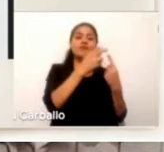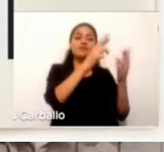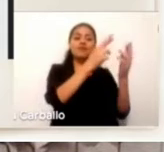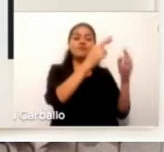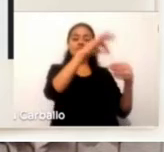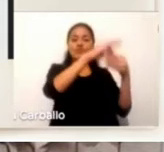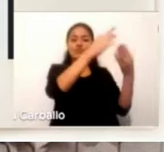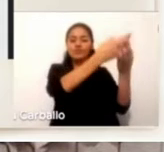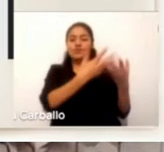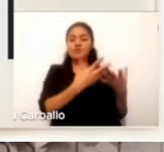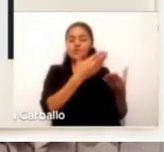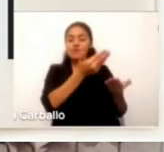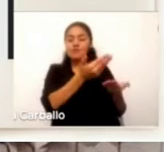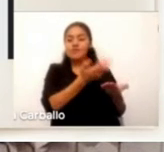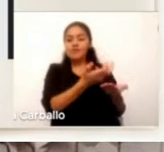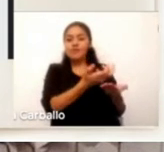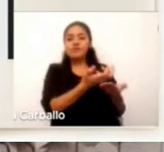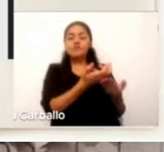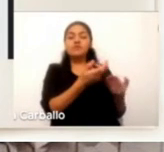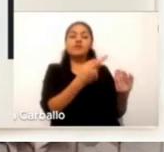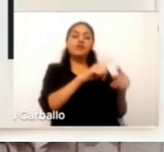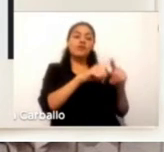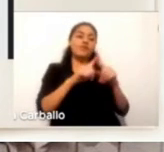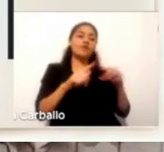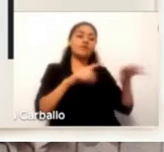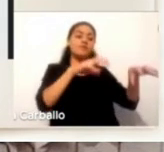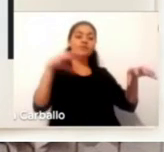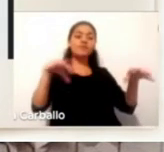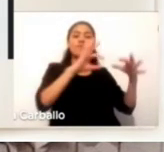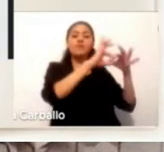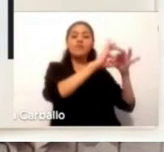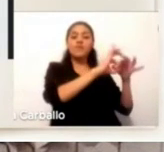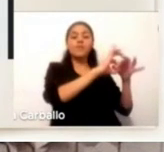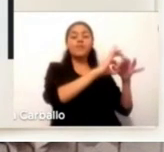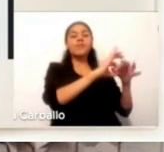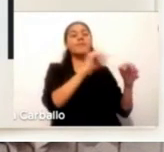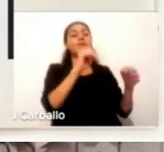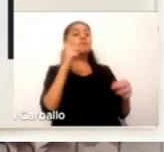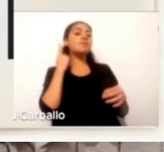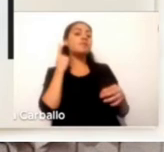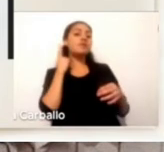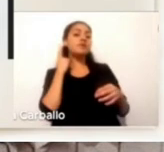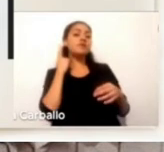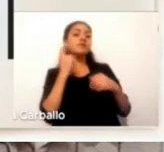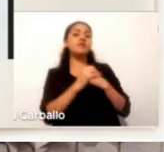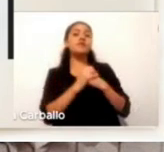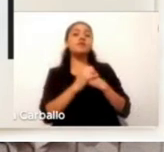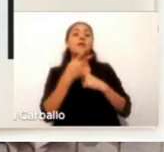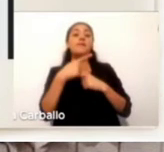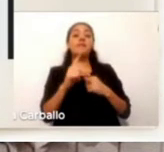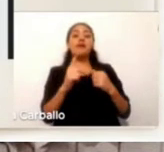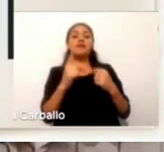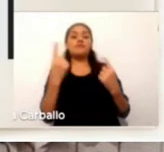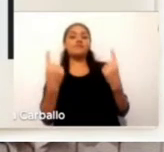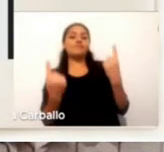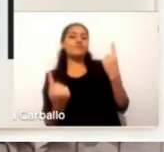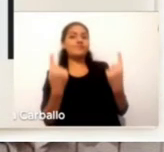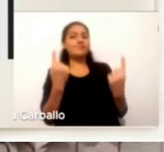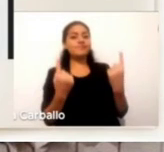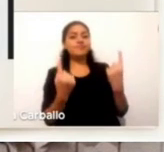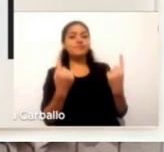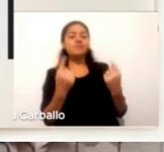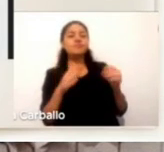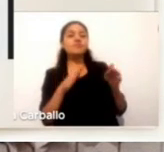cada partido político y coalición, misma que al confrontarla con los otros dos rubros arrojó una diferencia